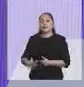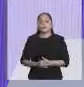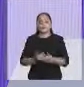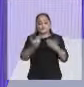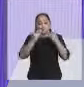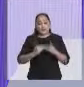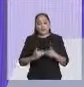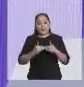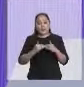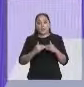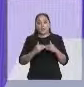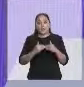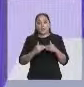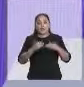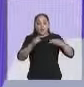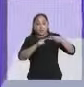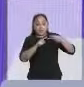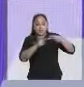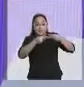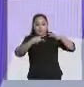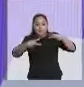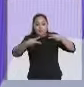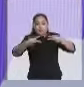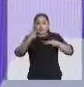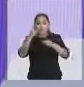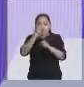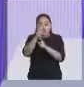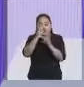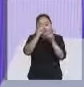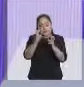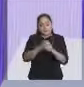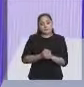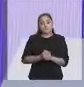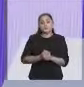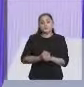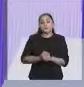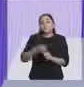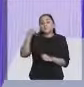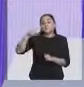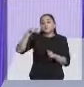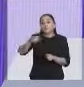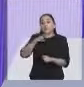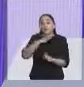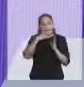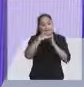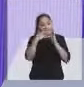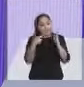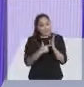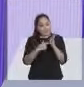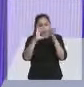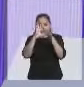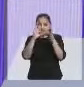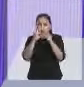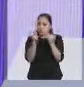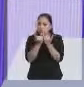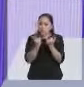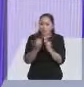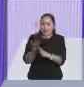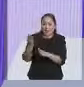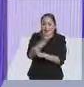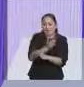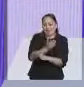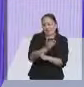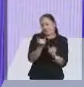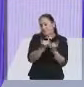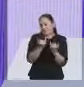sección de este segundo bloque de combate a la corrupción y a la impunidad. Las reglas son las mismas que en el primer bloque, en